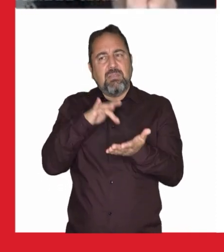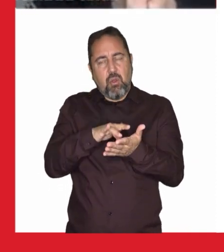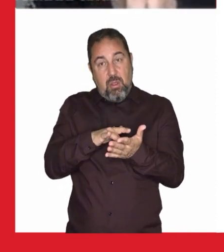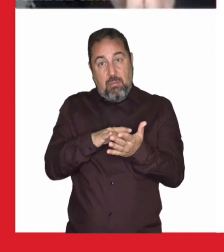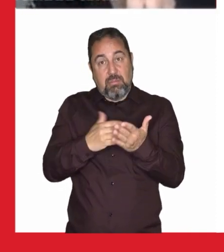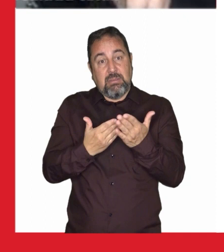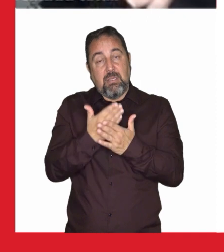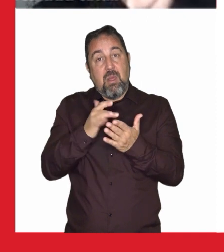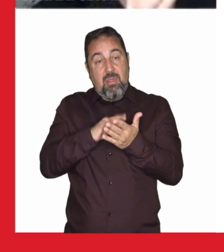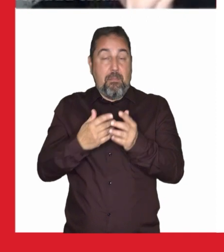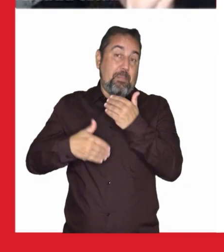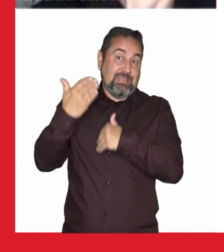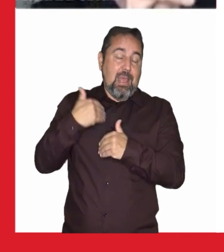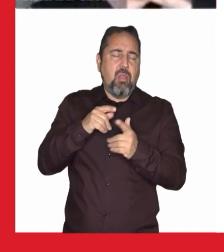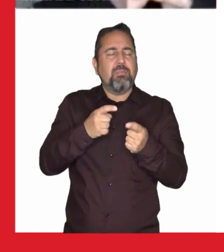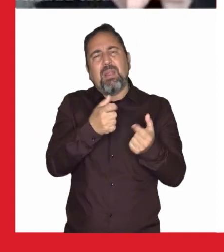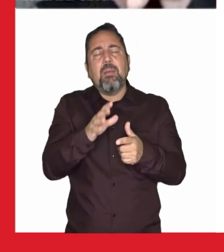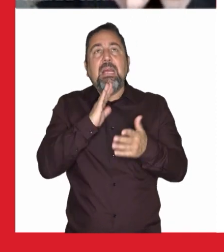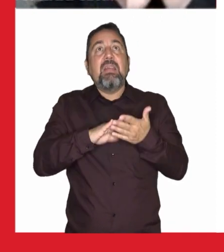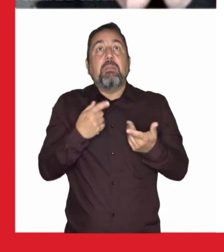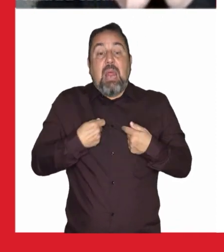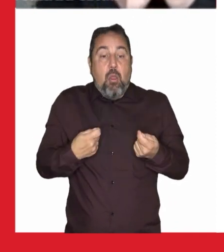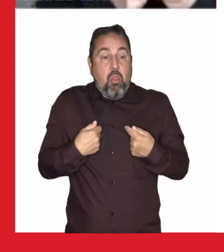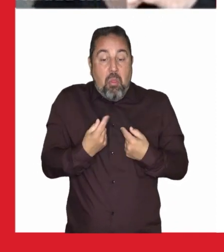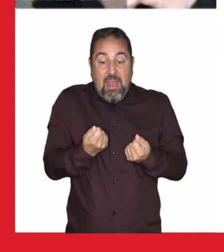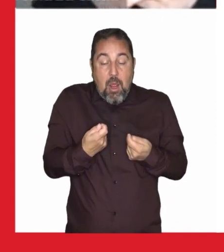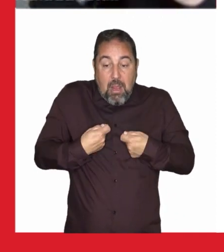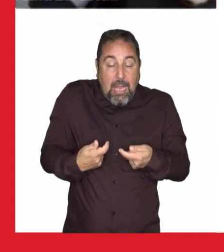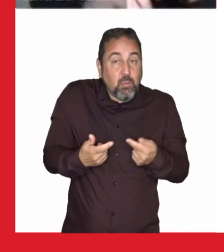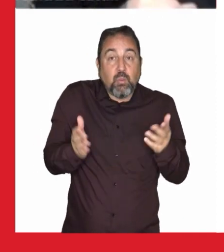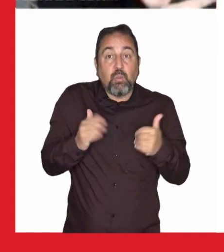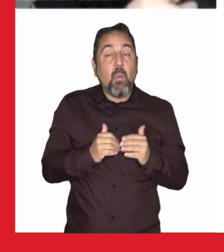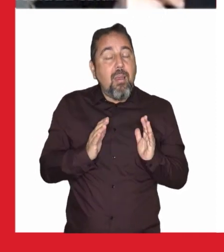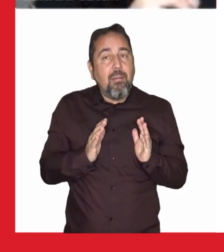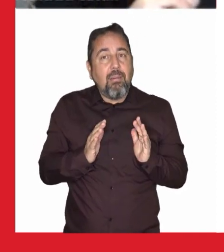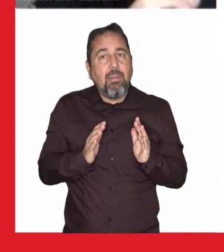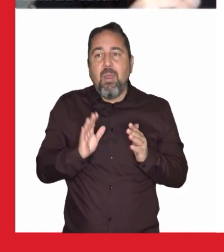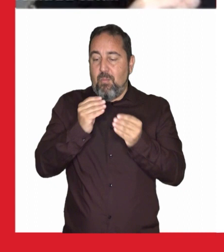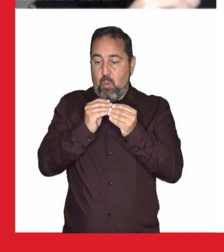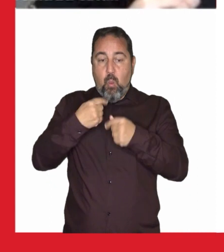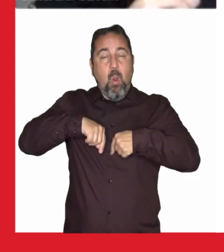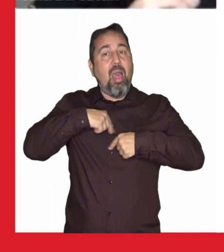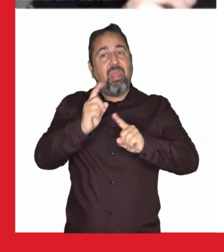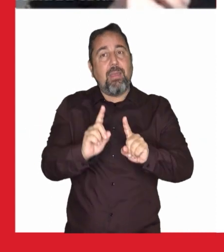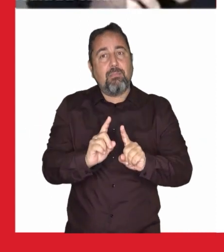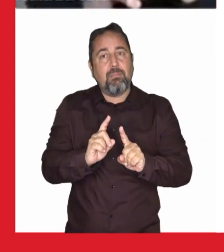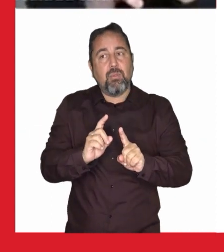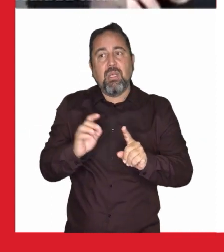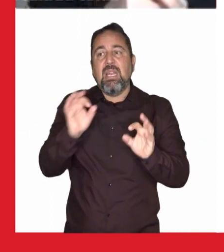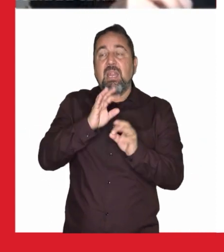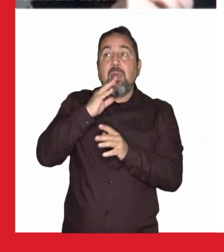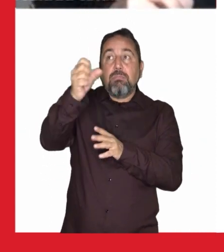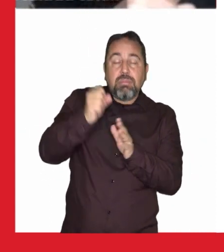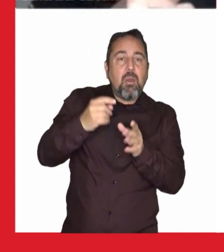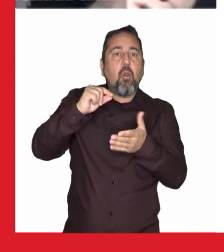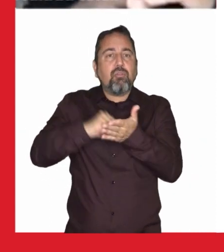Si os fijáis, esto se parece muchísimo a lo que estuvimos hablando en la sesión pasada, porque no cuestan dinero al negocio, porque